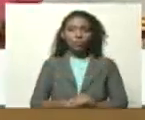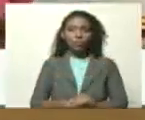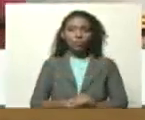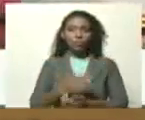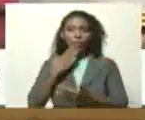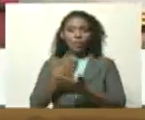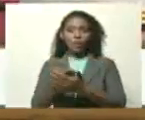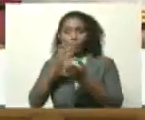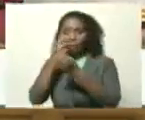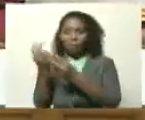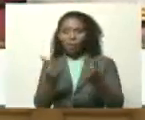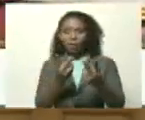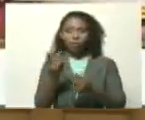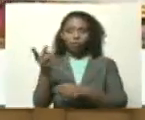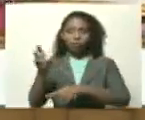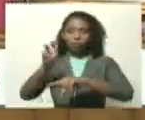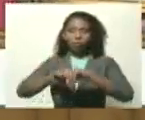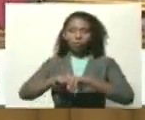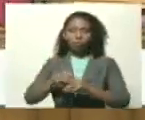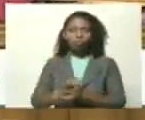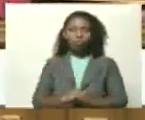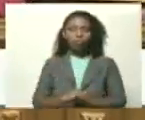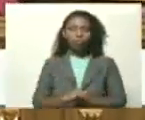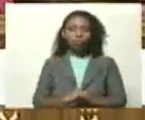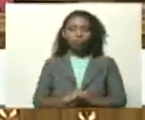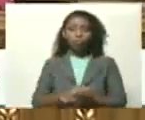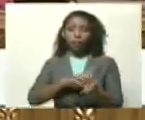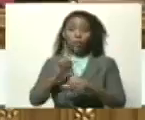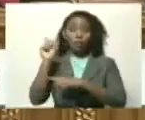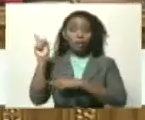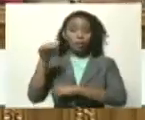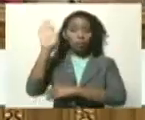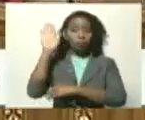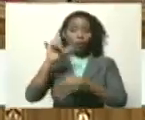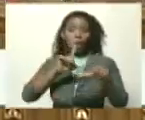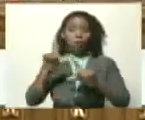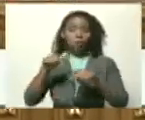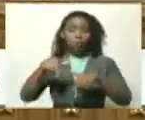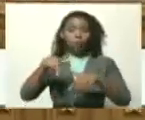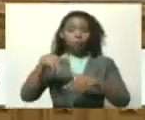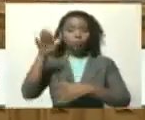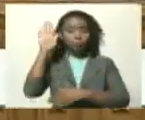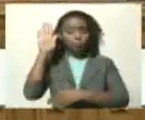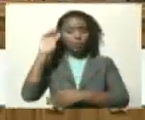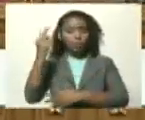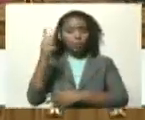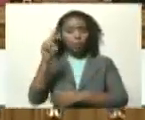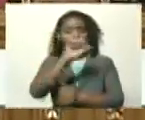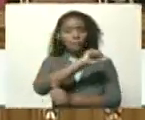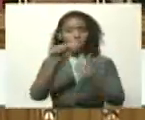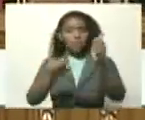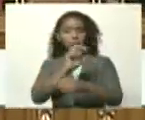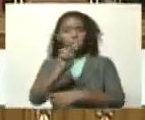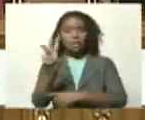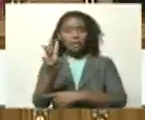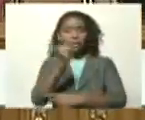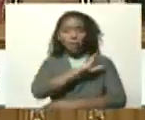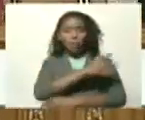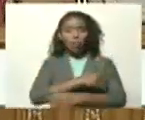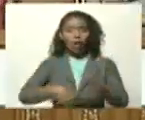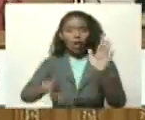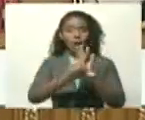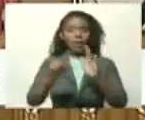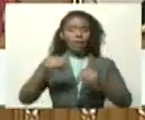Bienvenida. A la diputada Vanessa Montero, queda juramentada como segunda vicepresidenta del Poder